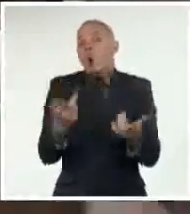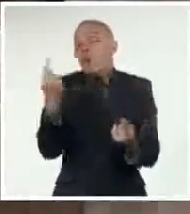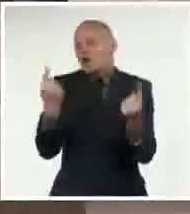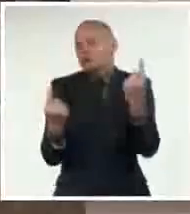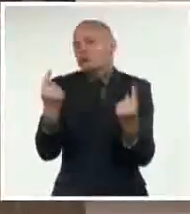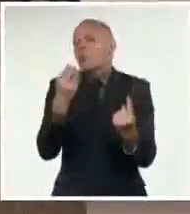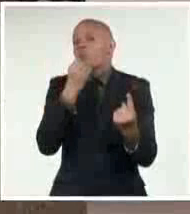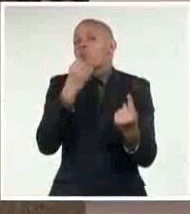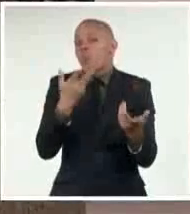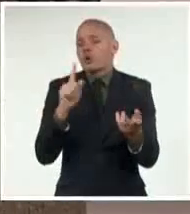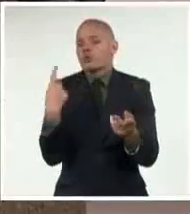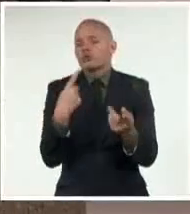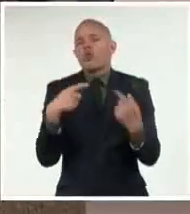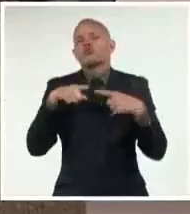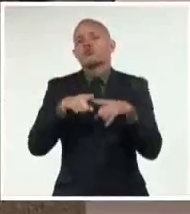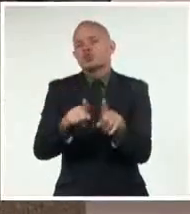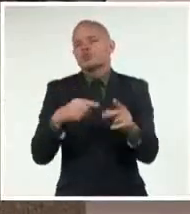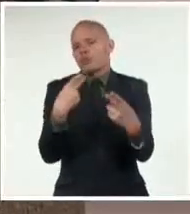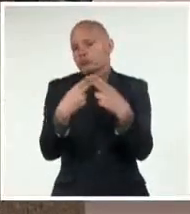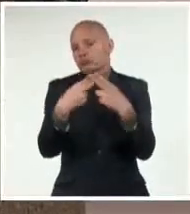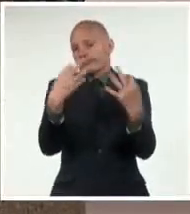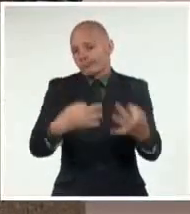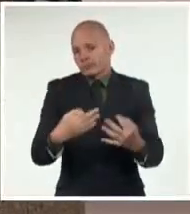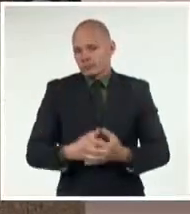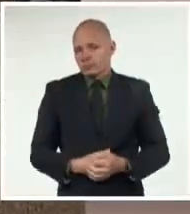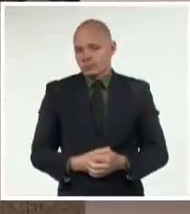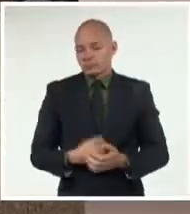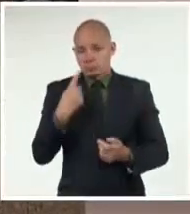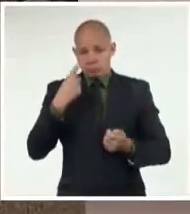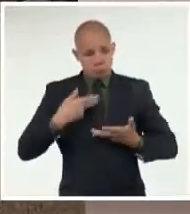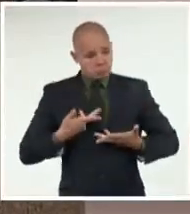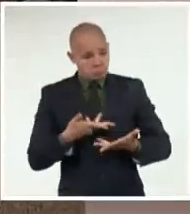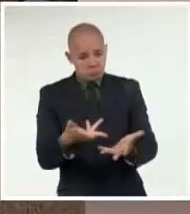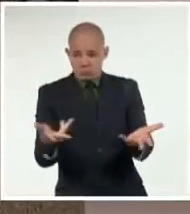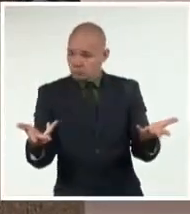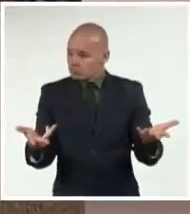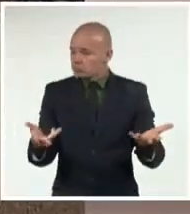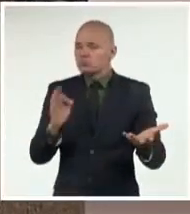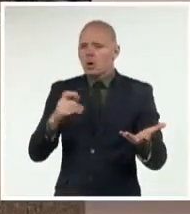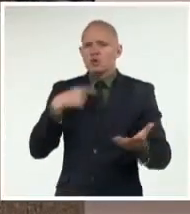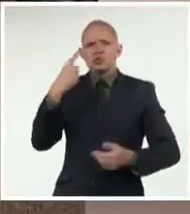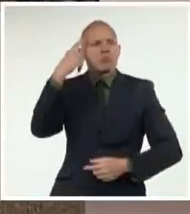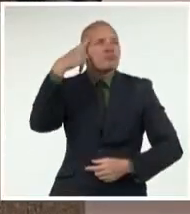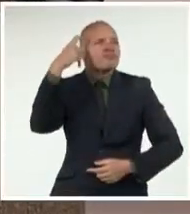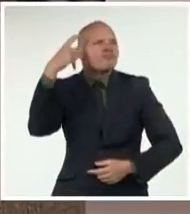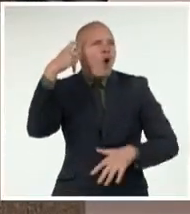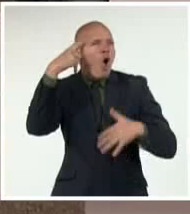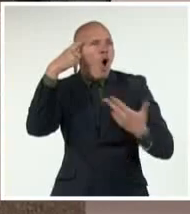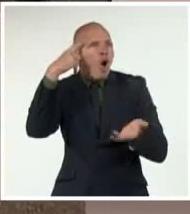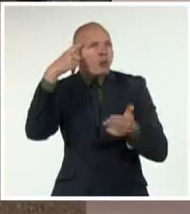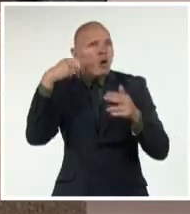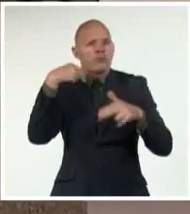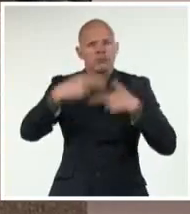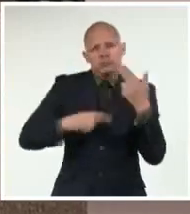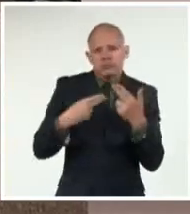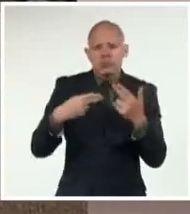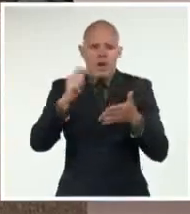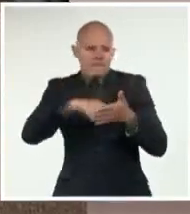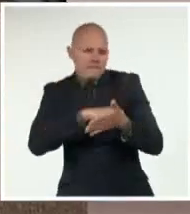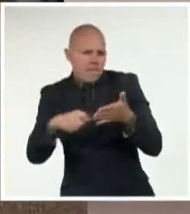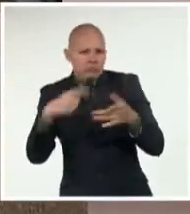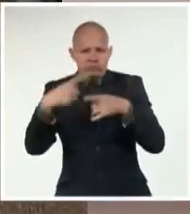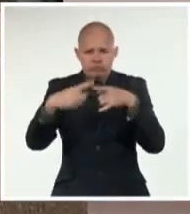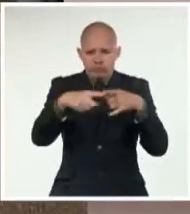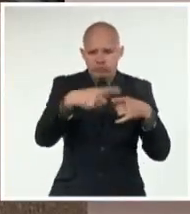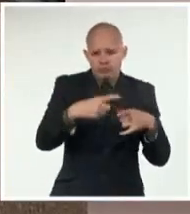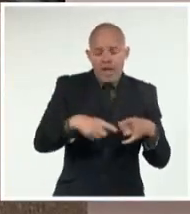que compartimos. Aquí estamos soñando y haciendo, sobre todo intentando